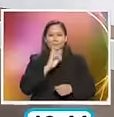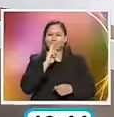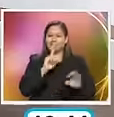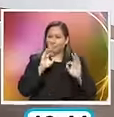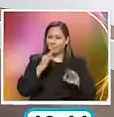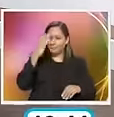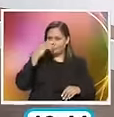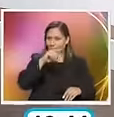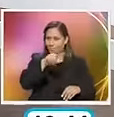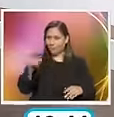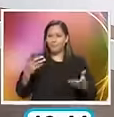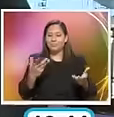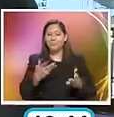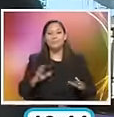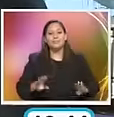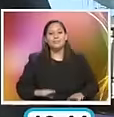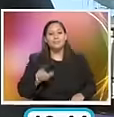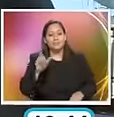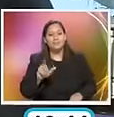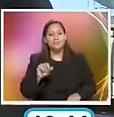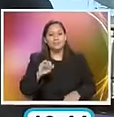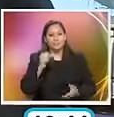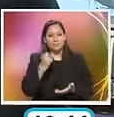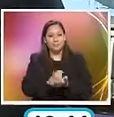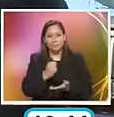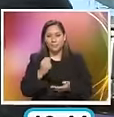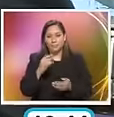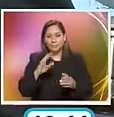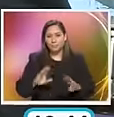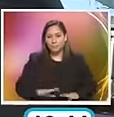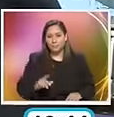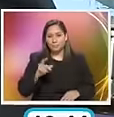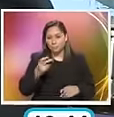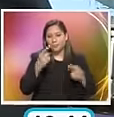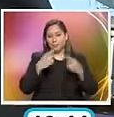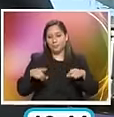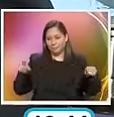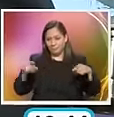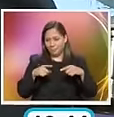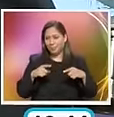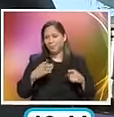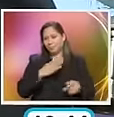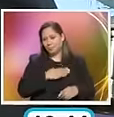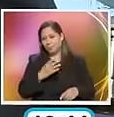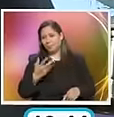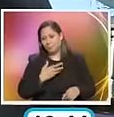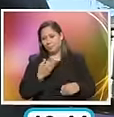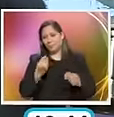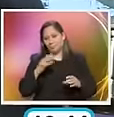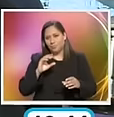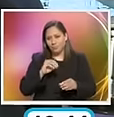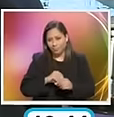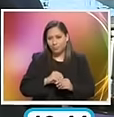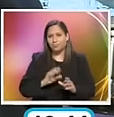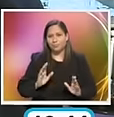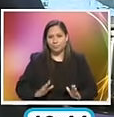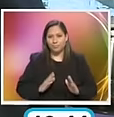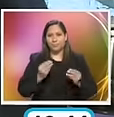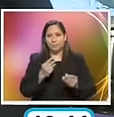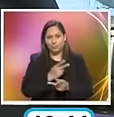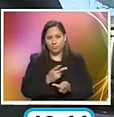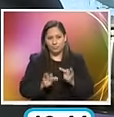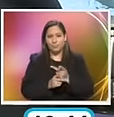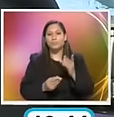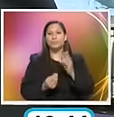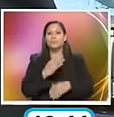saben hacer, con ese estilo, ese sello que los caracteriza sin duda a esta orquesta, y que bueno, tienes muchas sorpresas, muchos proyectos nuevos